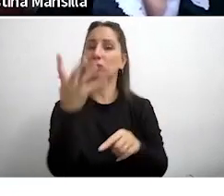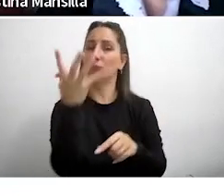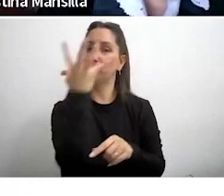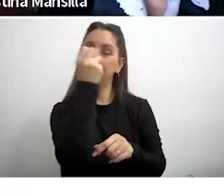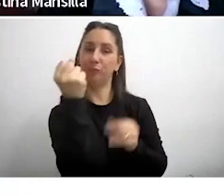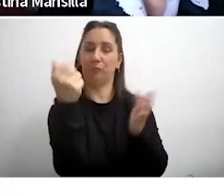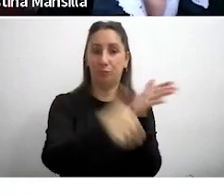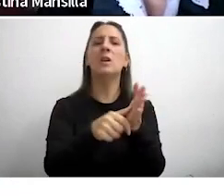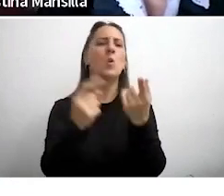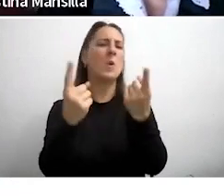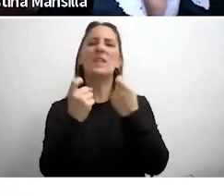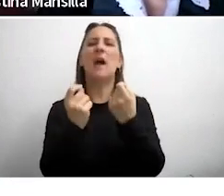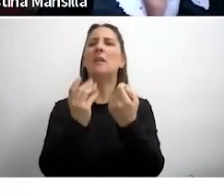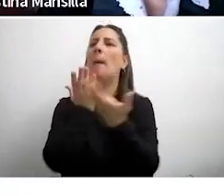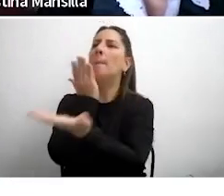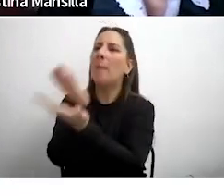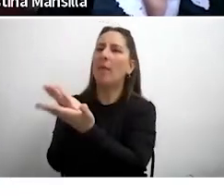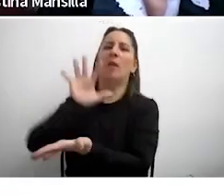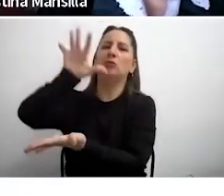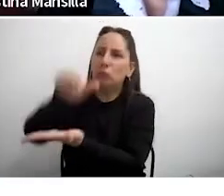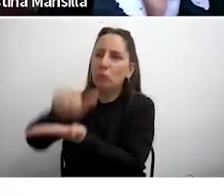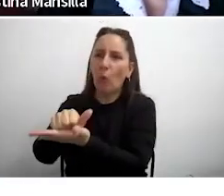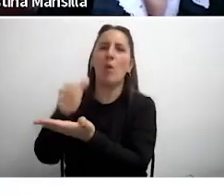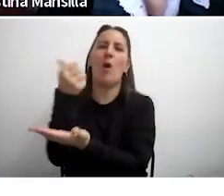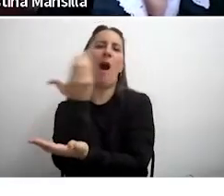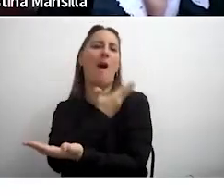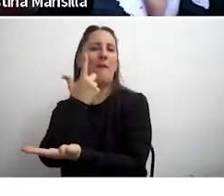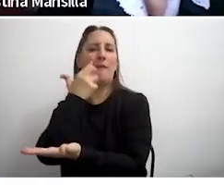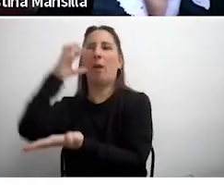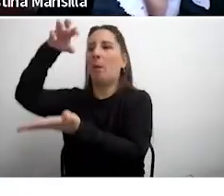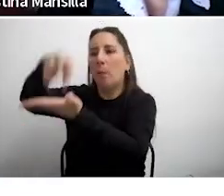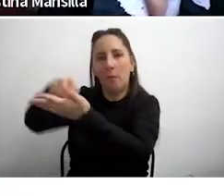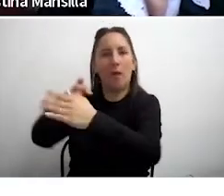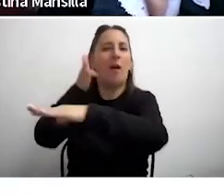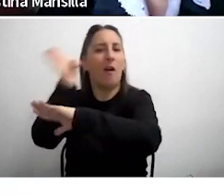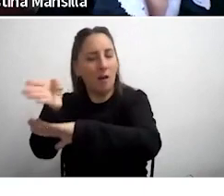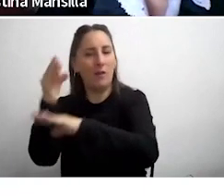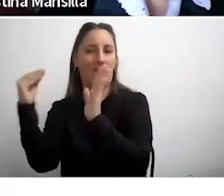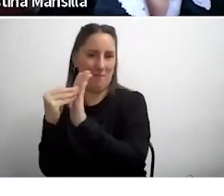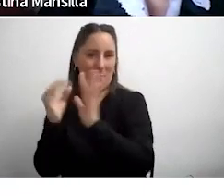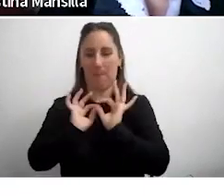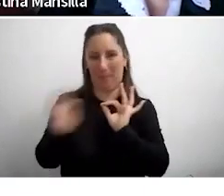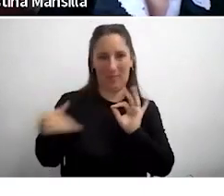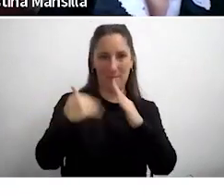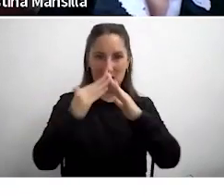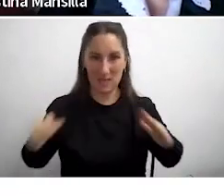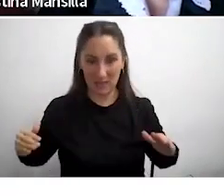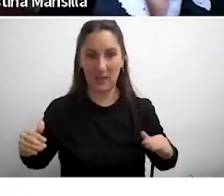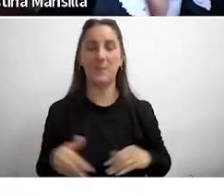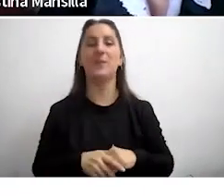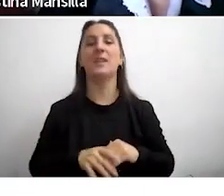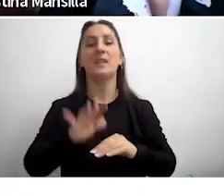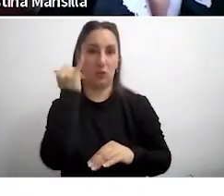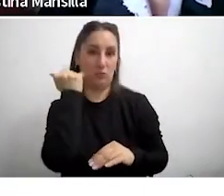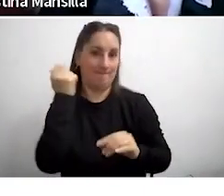que solicitar turno o concurrir a las dependencias que correspondan al domicilio y en las cuales se encuentre